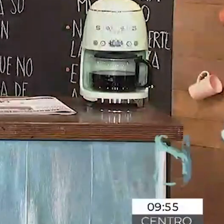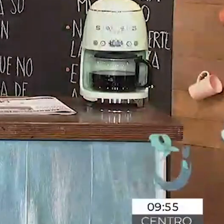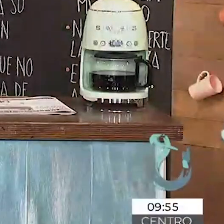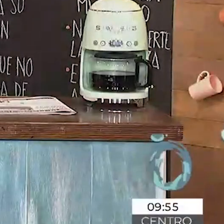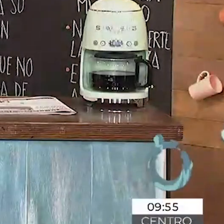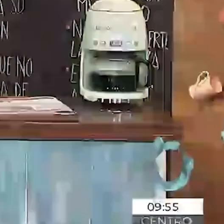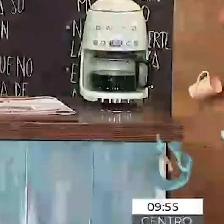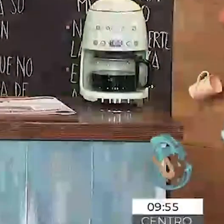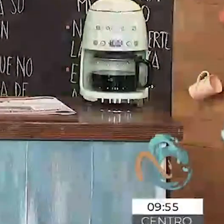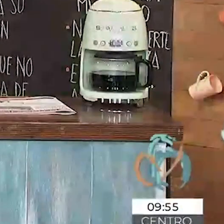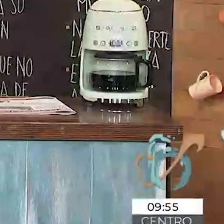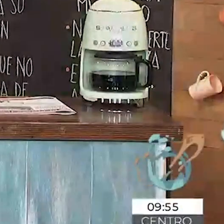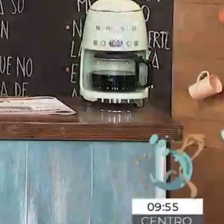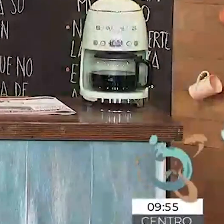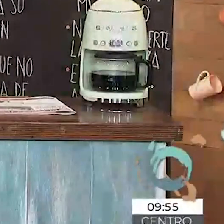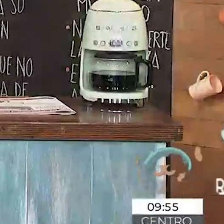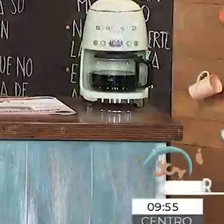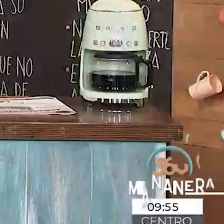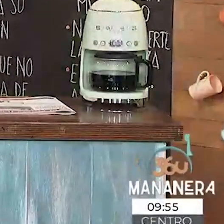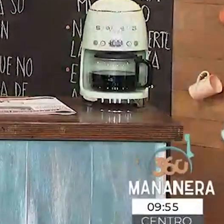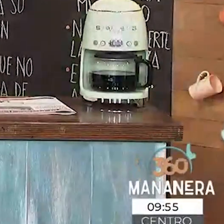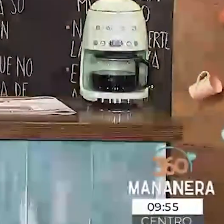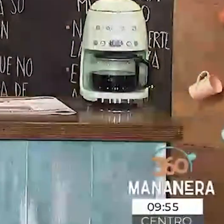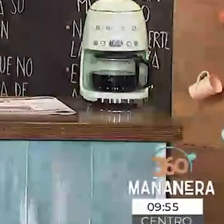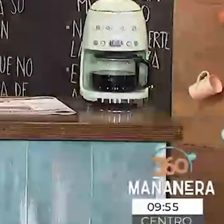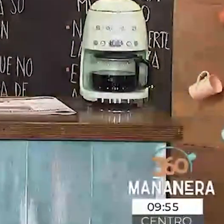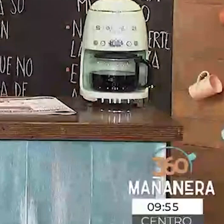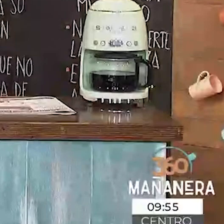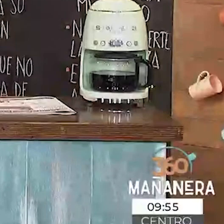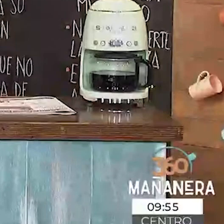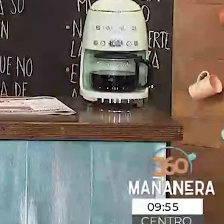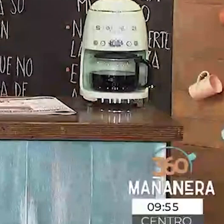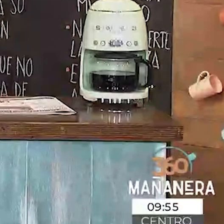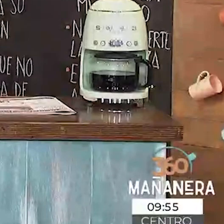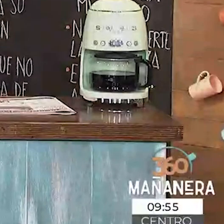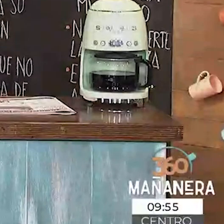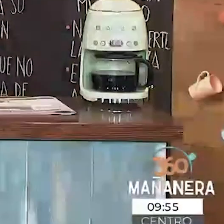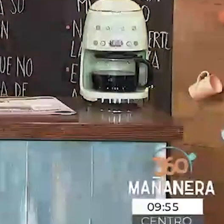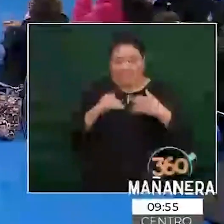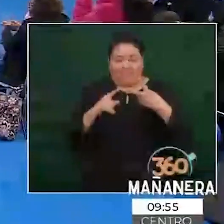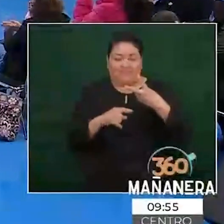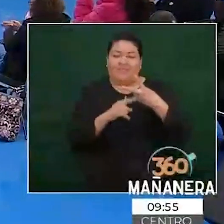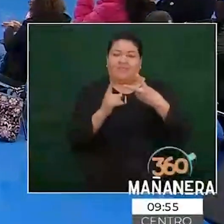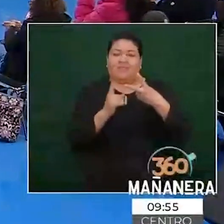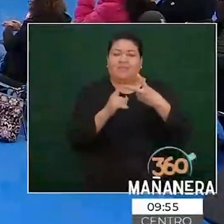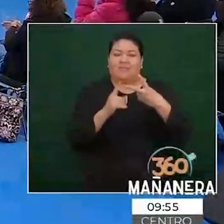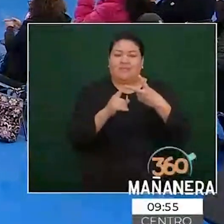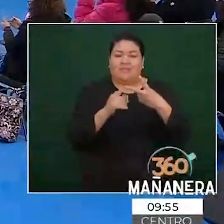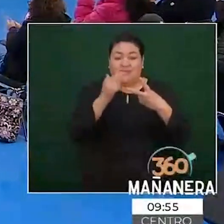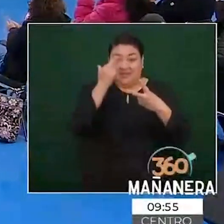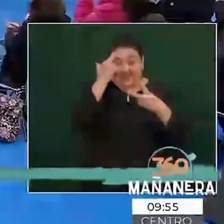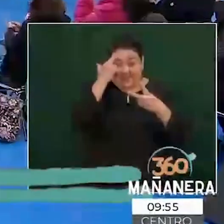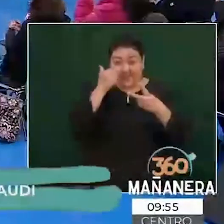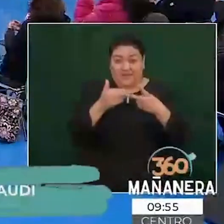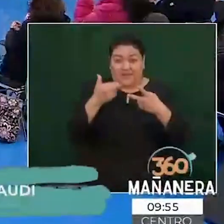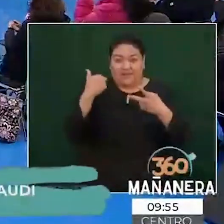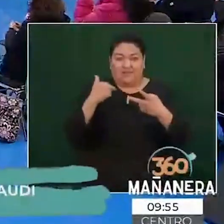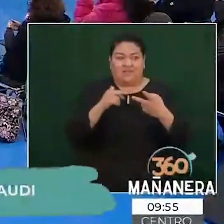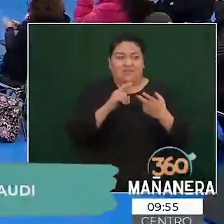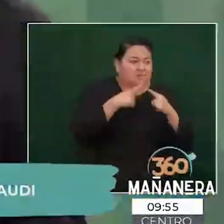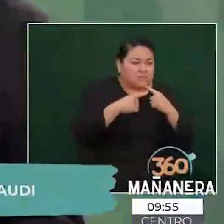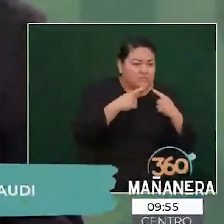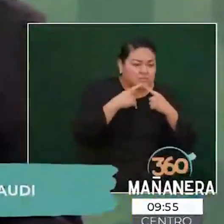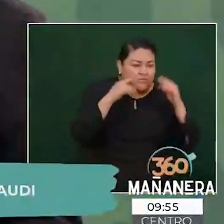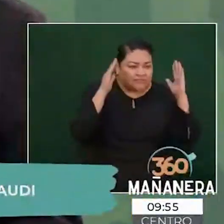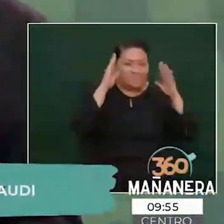sindicales están obligados a consultar a los trabajadores antes hacían lo que querían que se haya resuelto lo de la huelga